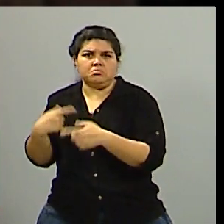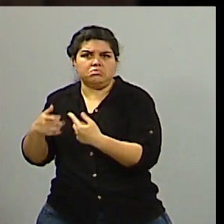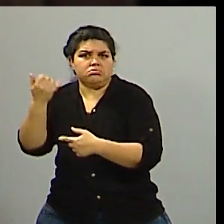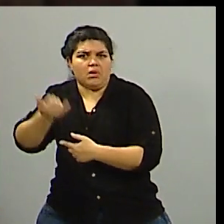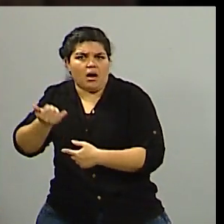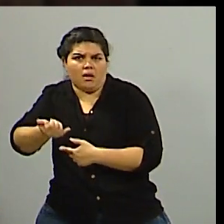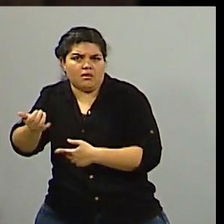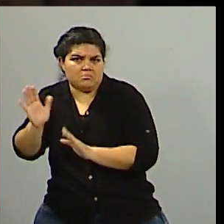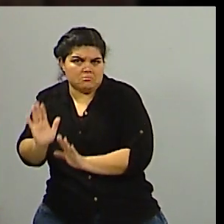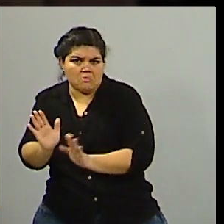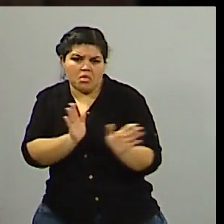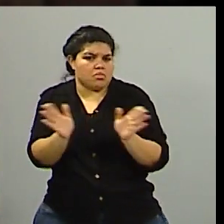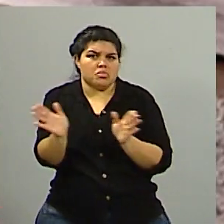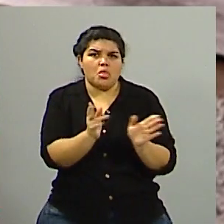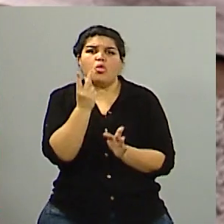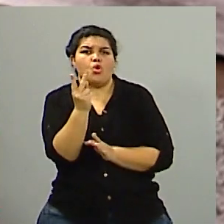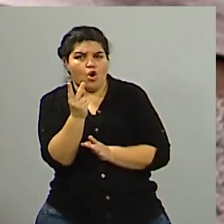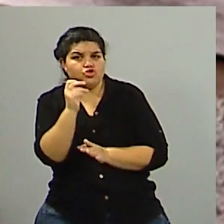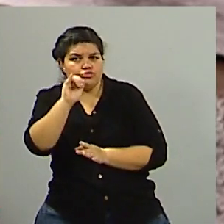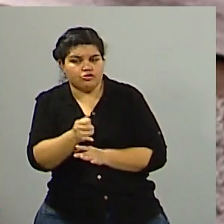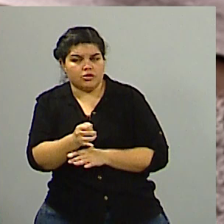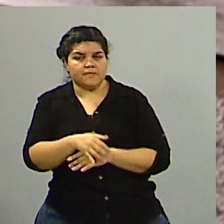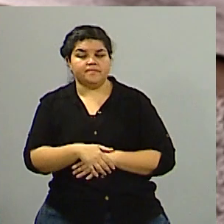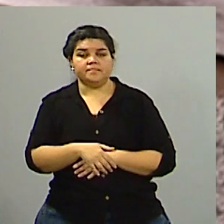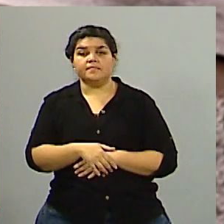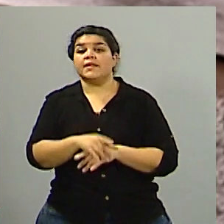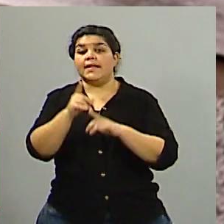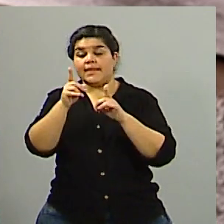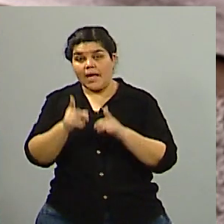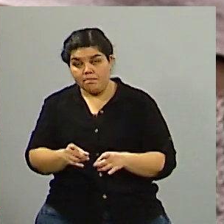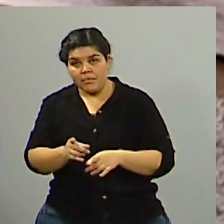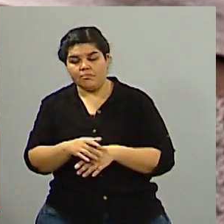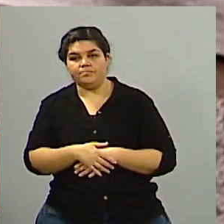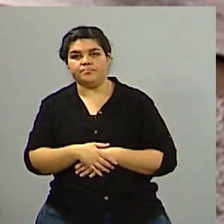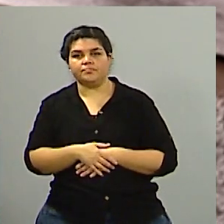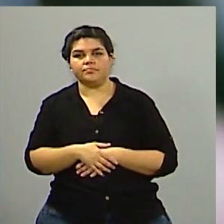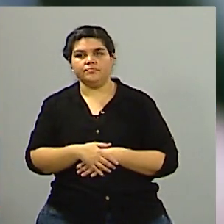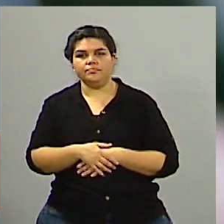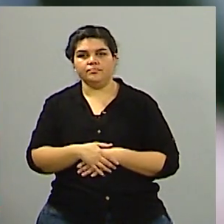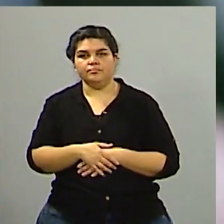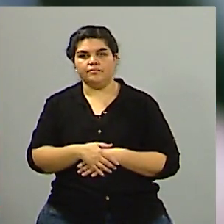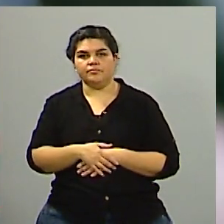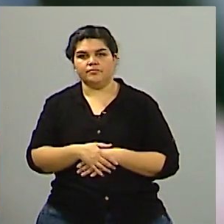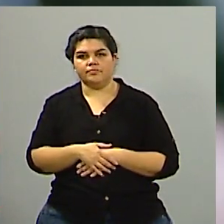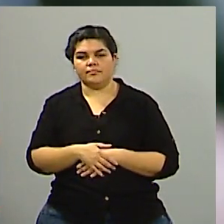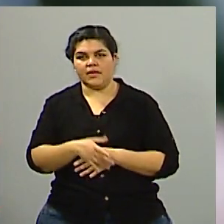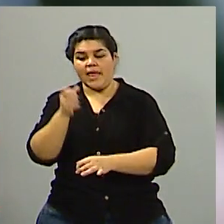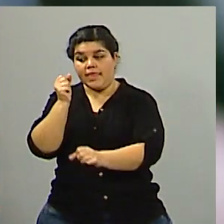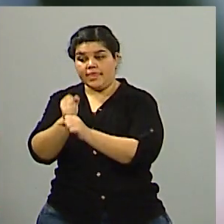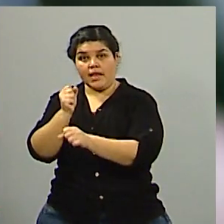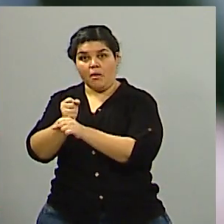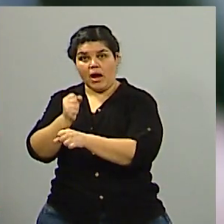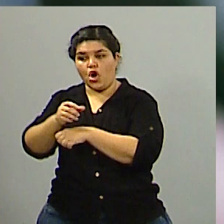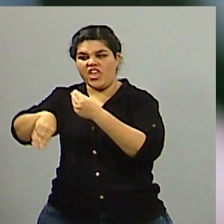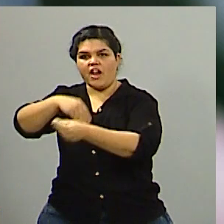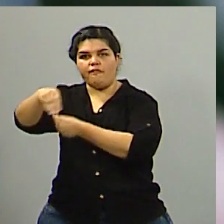una cuestión de las responsabilidades familiares que se traducen muchas veces en en términos de obligación de los